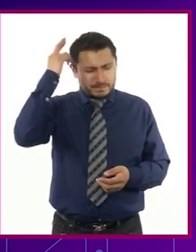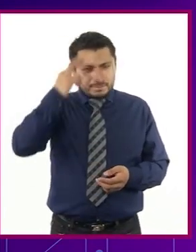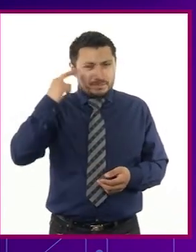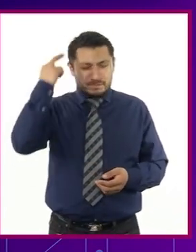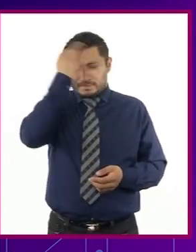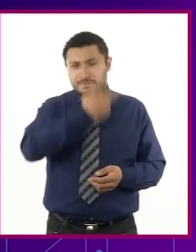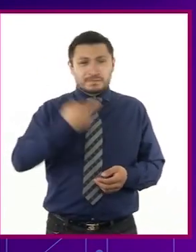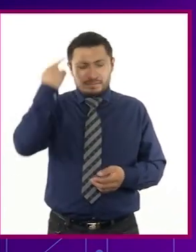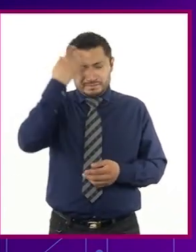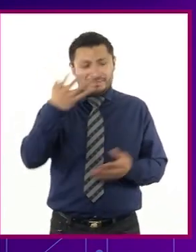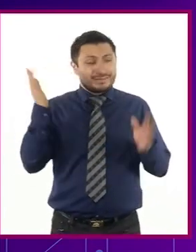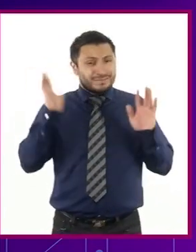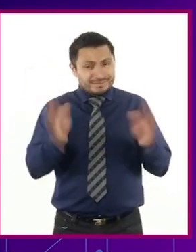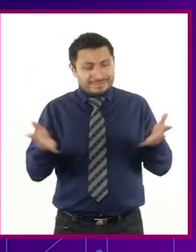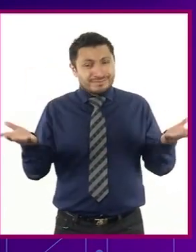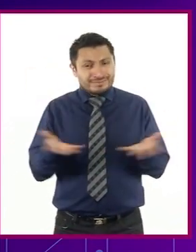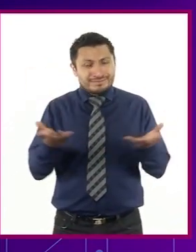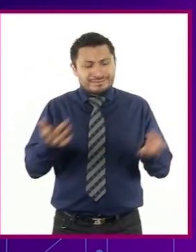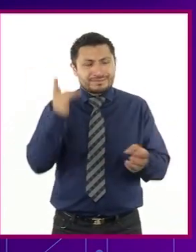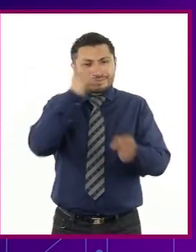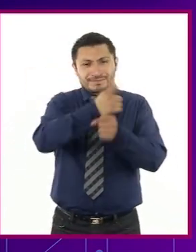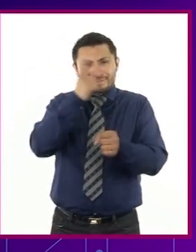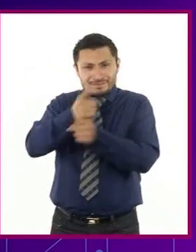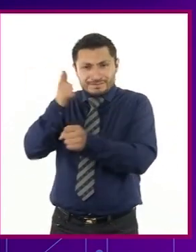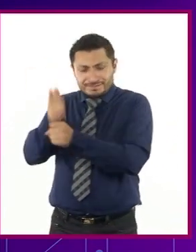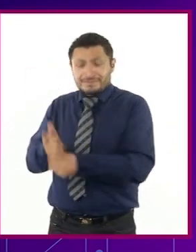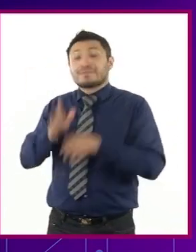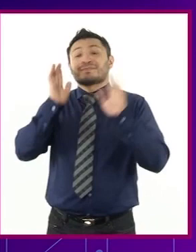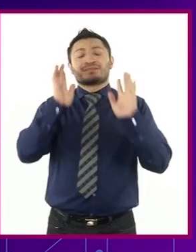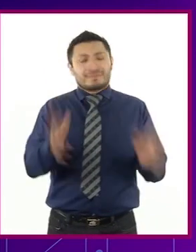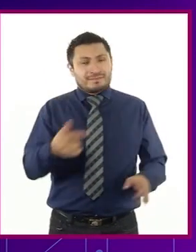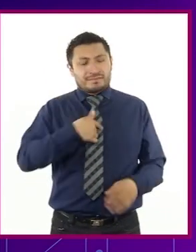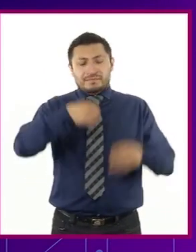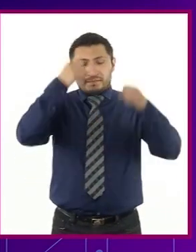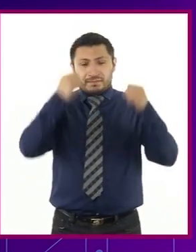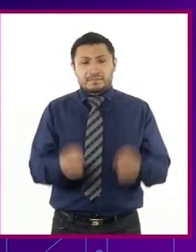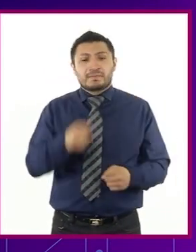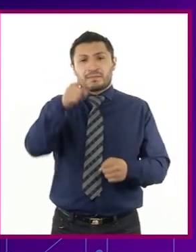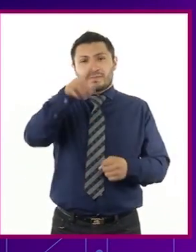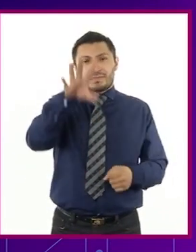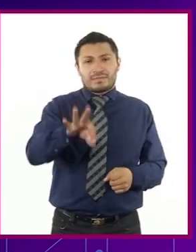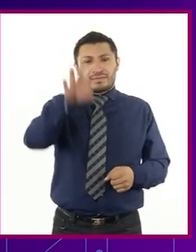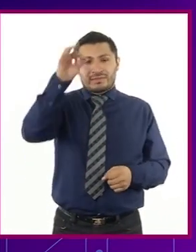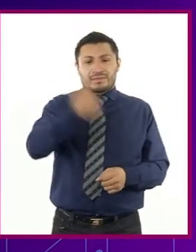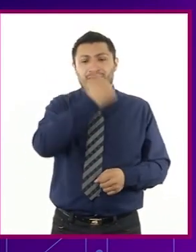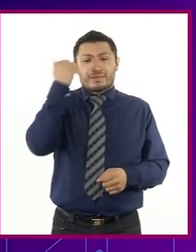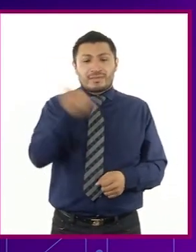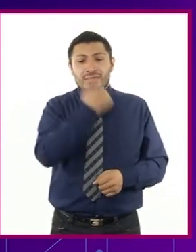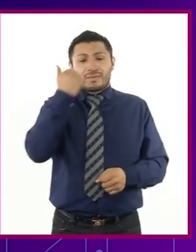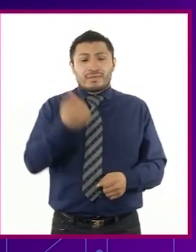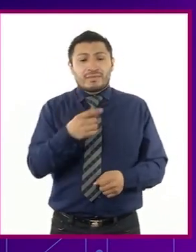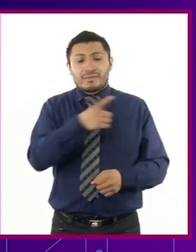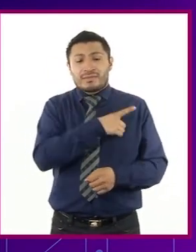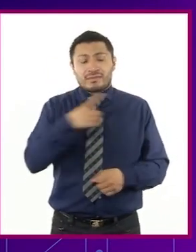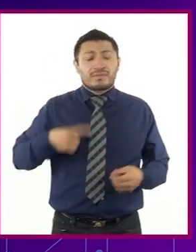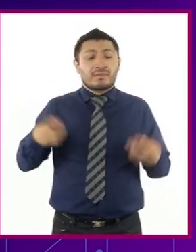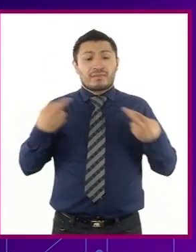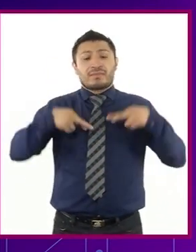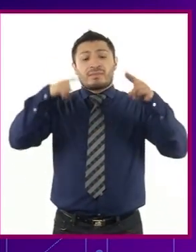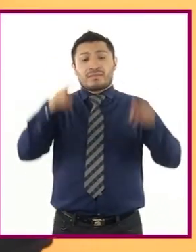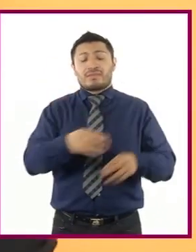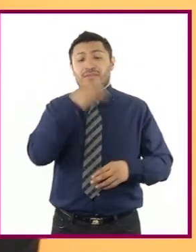previamente realizado y con los datos calculados, estoy seguro que ustedes ya seleccionaron al alumno que debiera representar a la